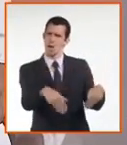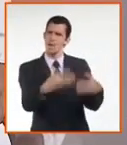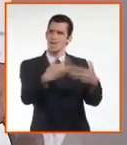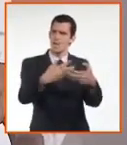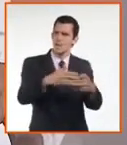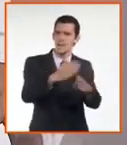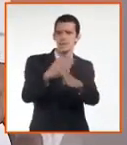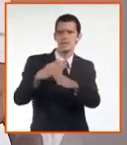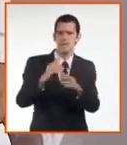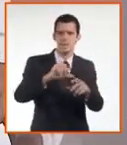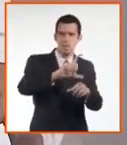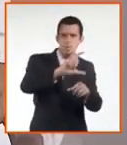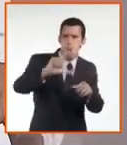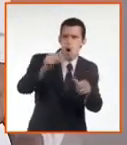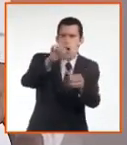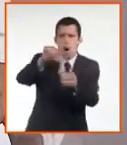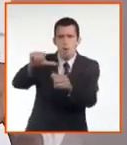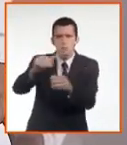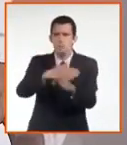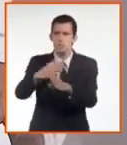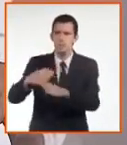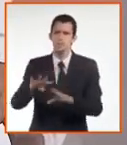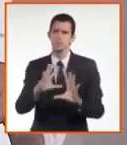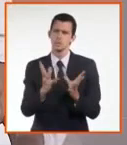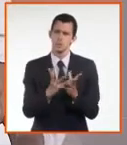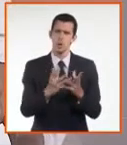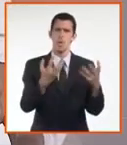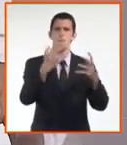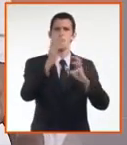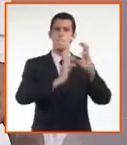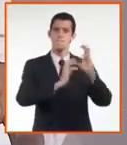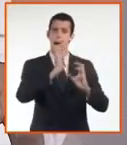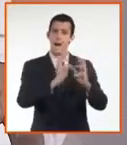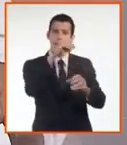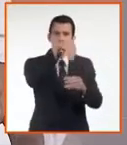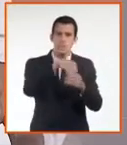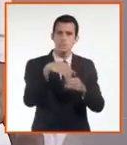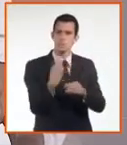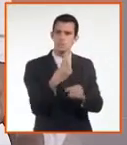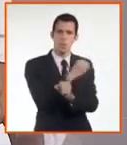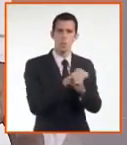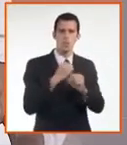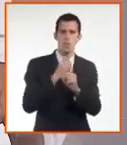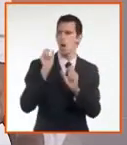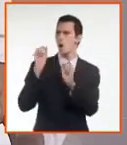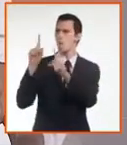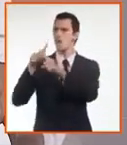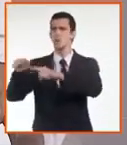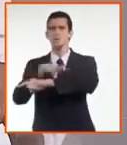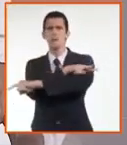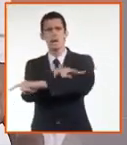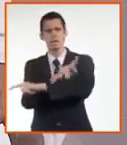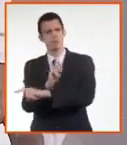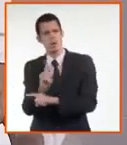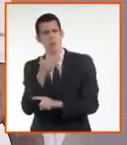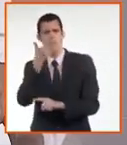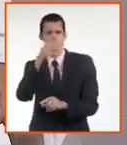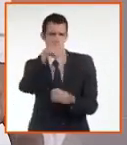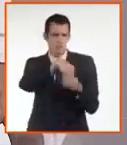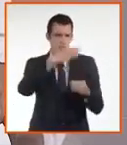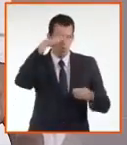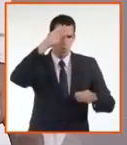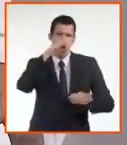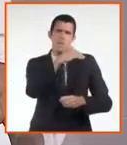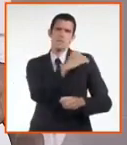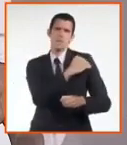también otros el encadenamiento con el hindú y con la industria con las industrias militares las piezas de repuestos fundamentales hay algunas que